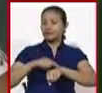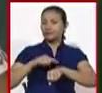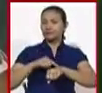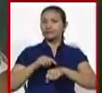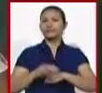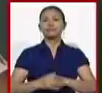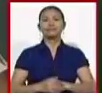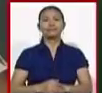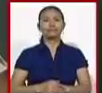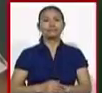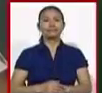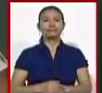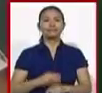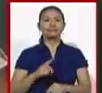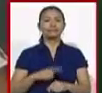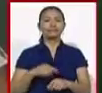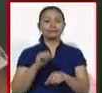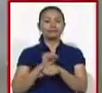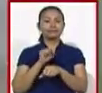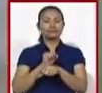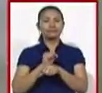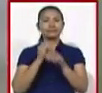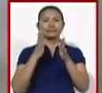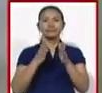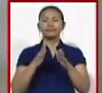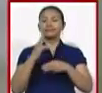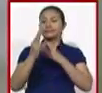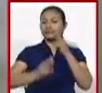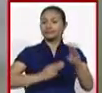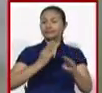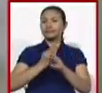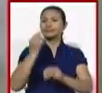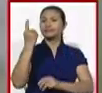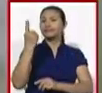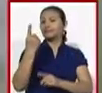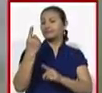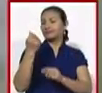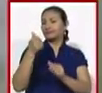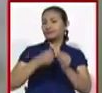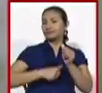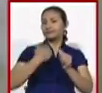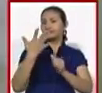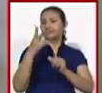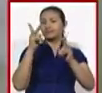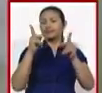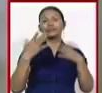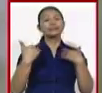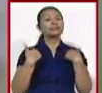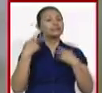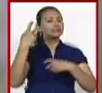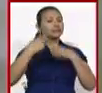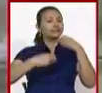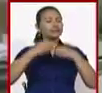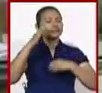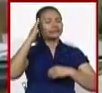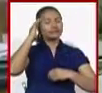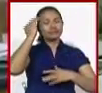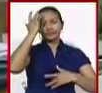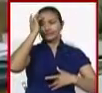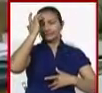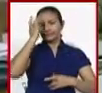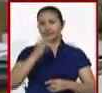durante el periodo laboral. A nivel mundial, una de cada 5 personas en lugar del trabajo tiene un problema de salud